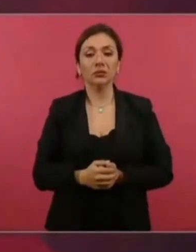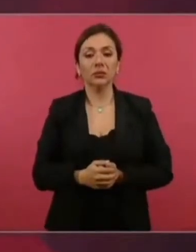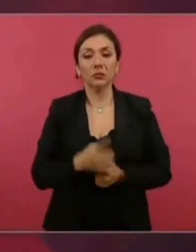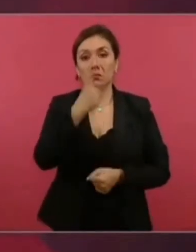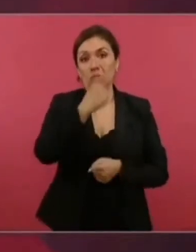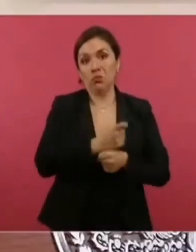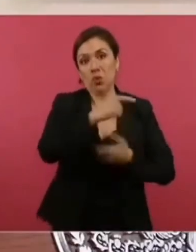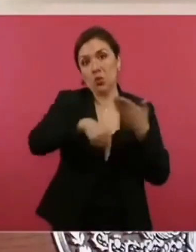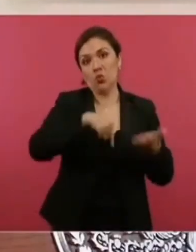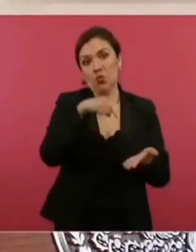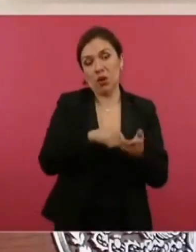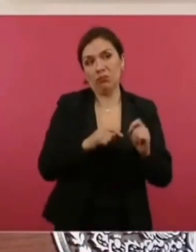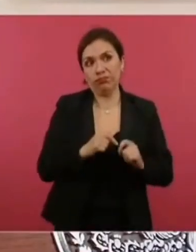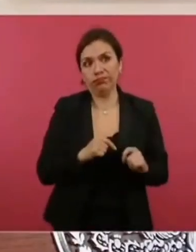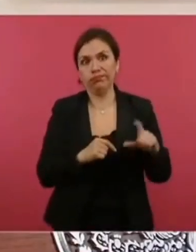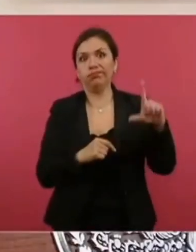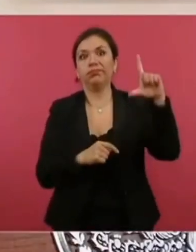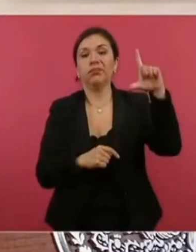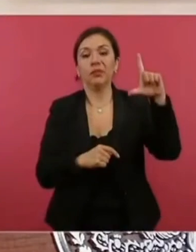Primer lugar.